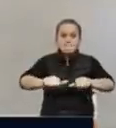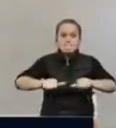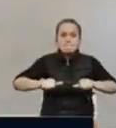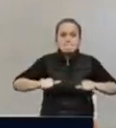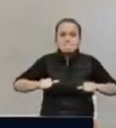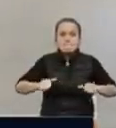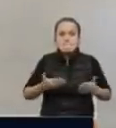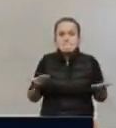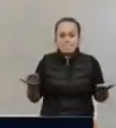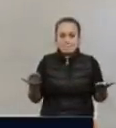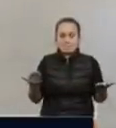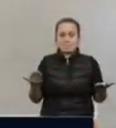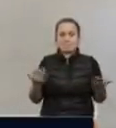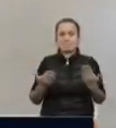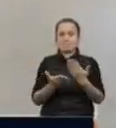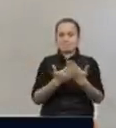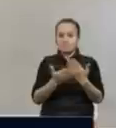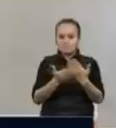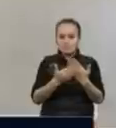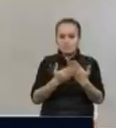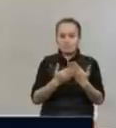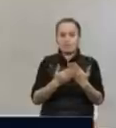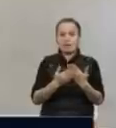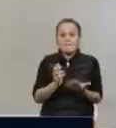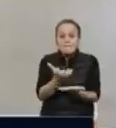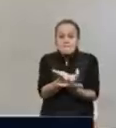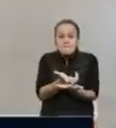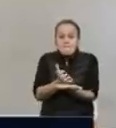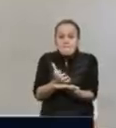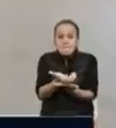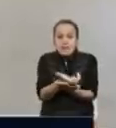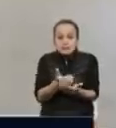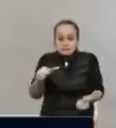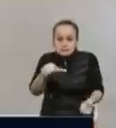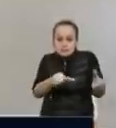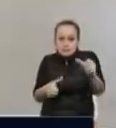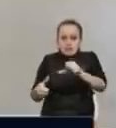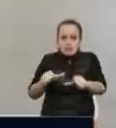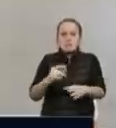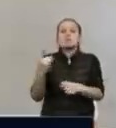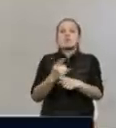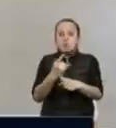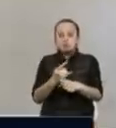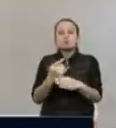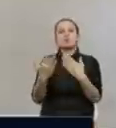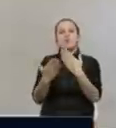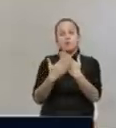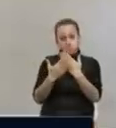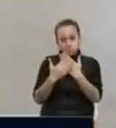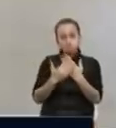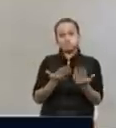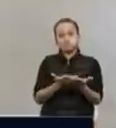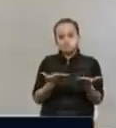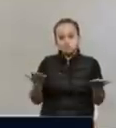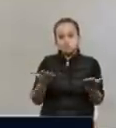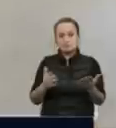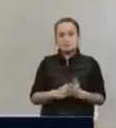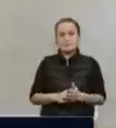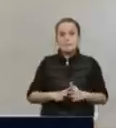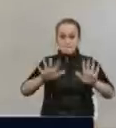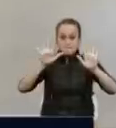para no hablar de lo que significa la utilización del mercurio. Y entonces nos han dicho, en un